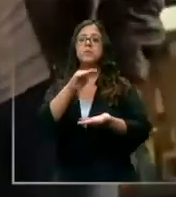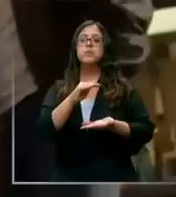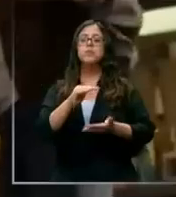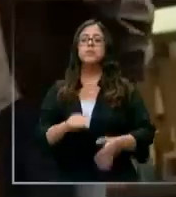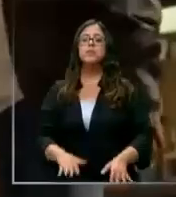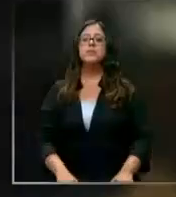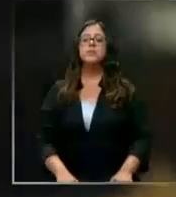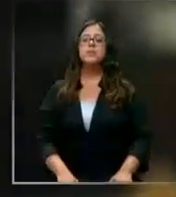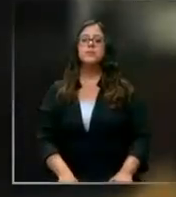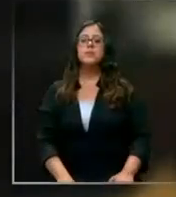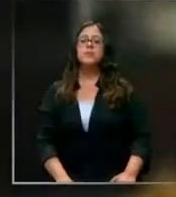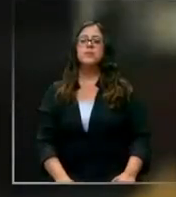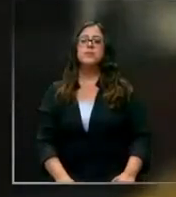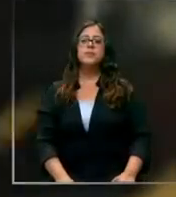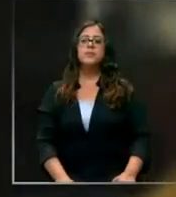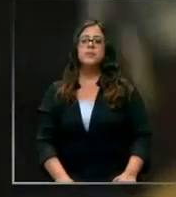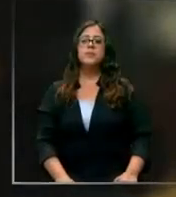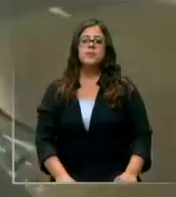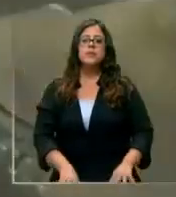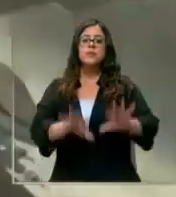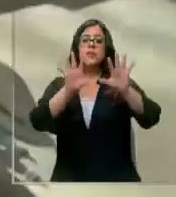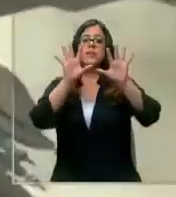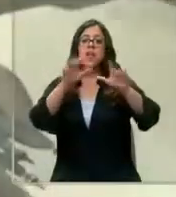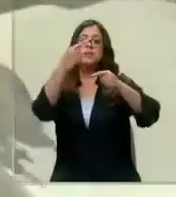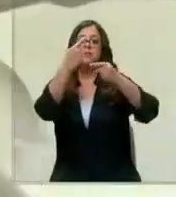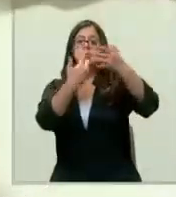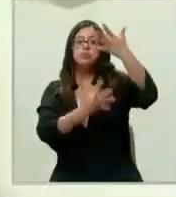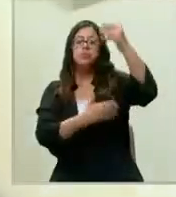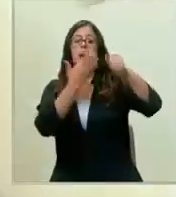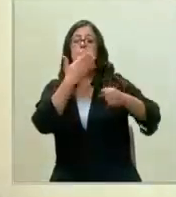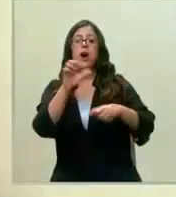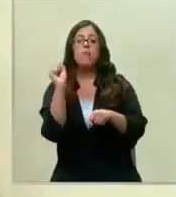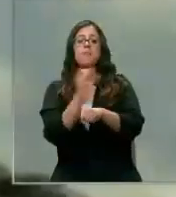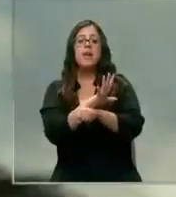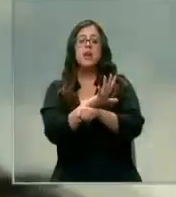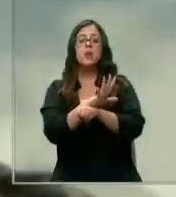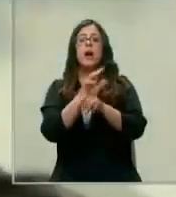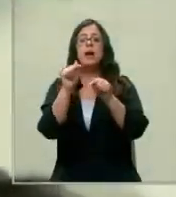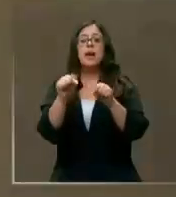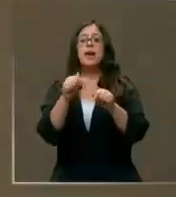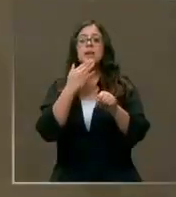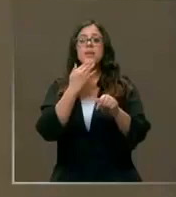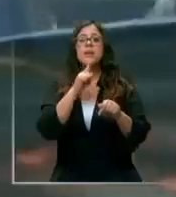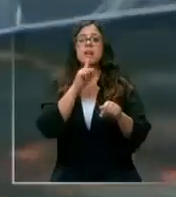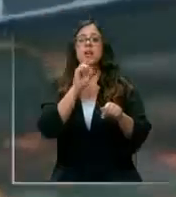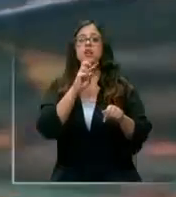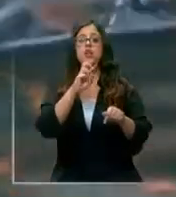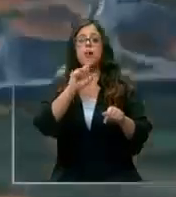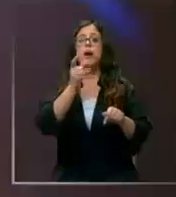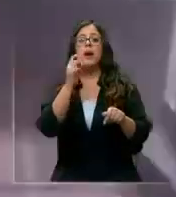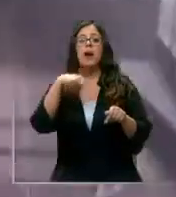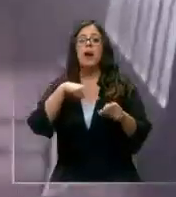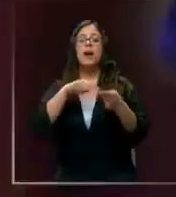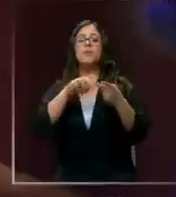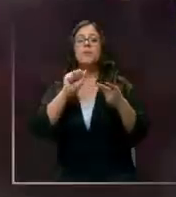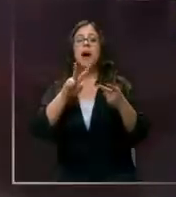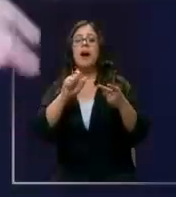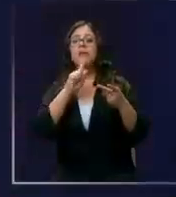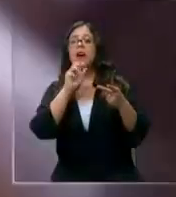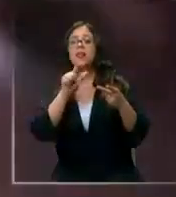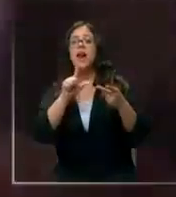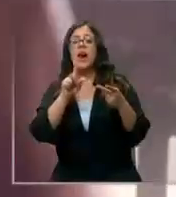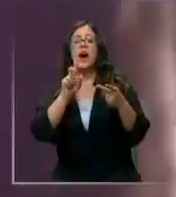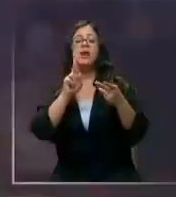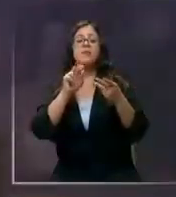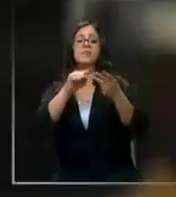Maverick Mitchell. Son 10 de las obras que compiten para Mejor Película, entre las que destacan Top Gun, Avatar y Elvis como los